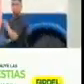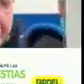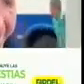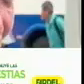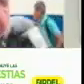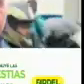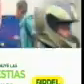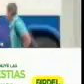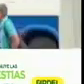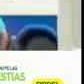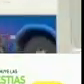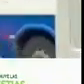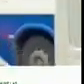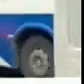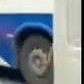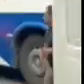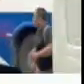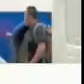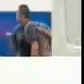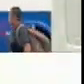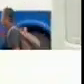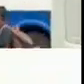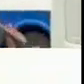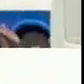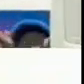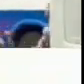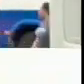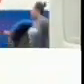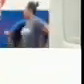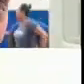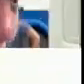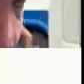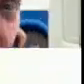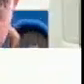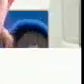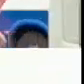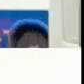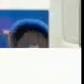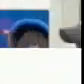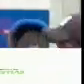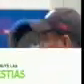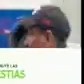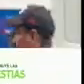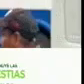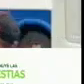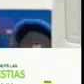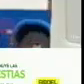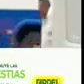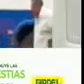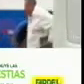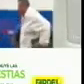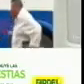comprendí que me estaba haciendo daño yo y les estaba haciendo daño a mis hijos,